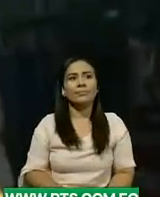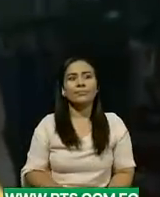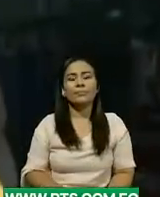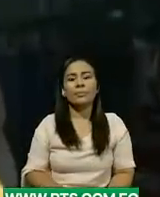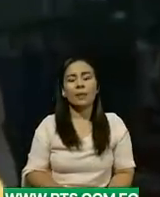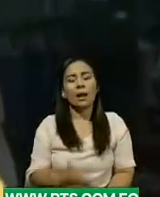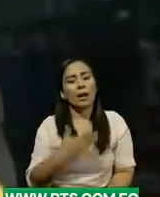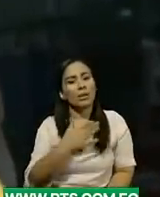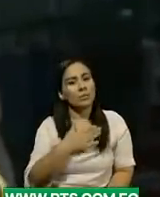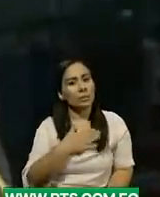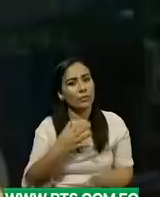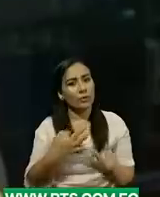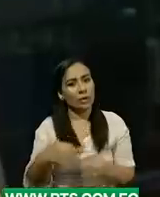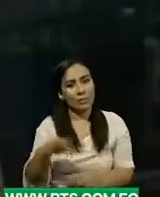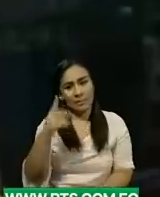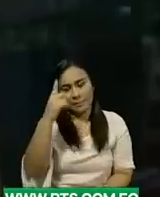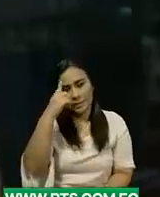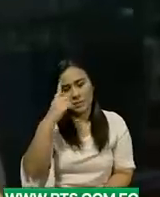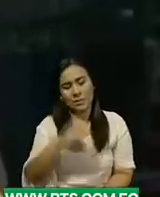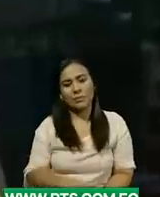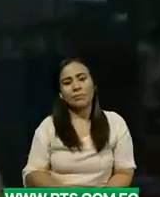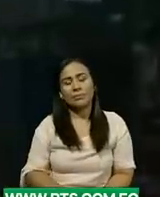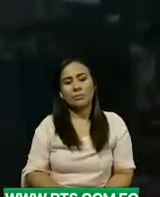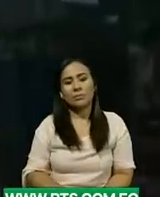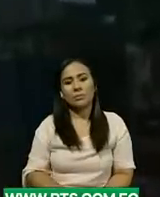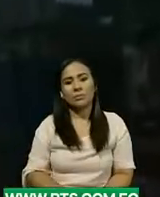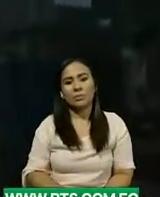sentido, estamos negando